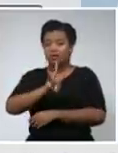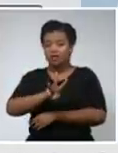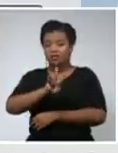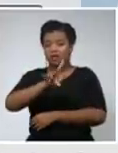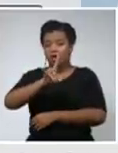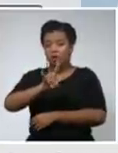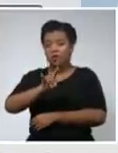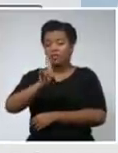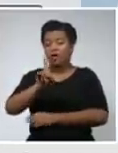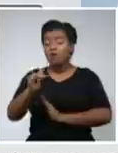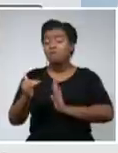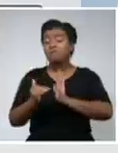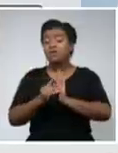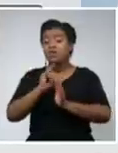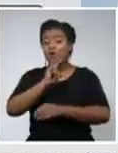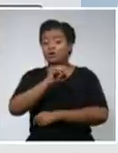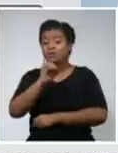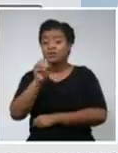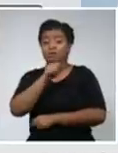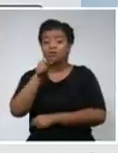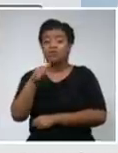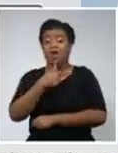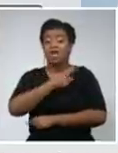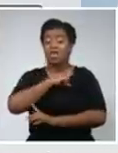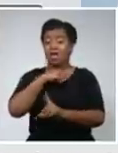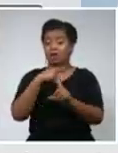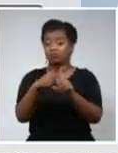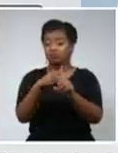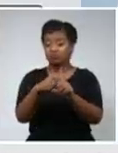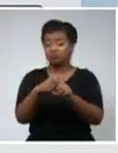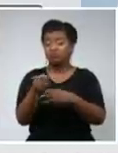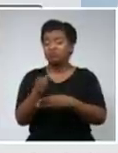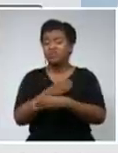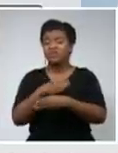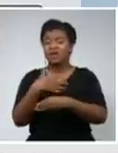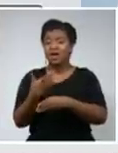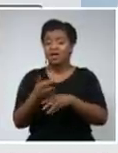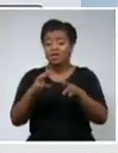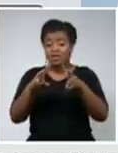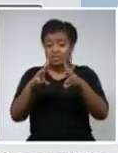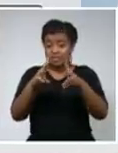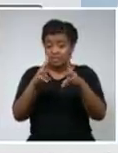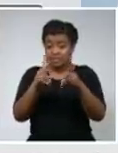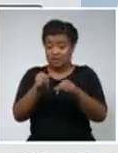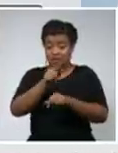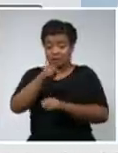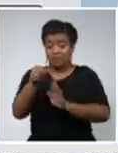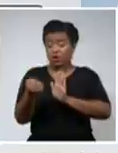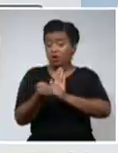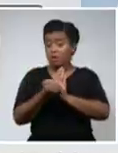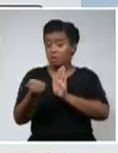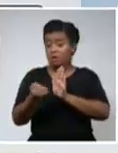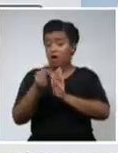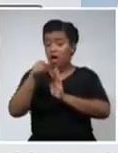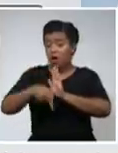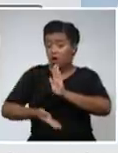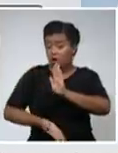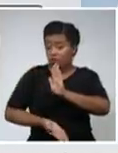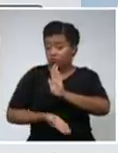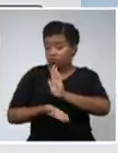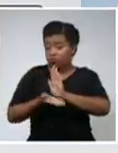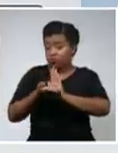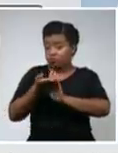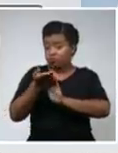391.900 casos confirmados ayer. Hace que la cifra de casos confirmados ya ascienda a